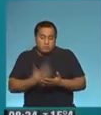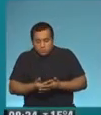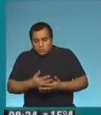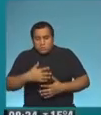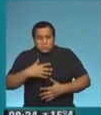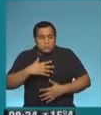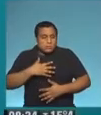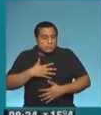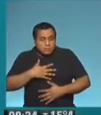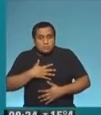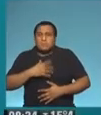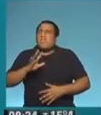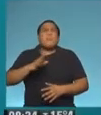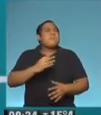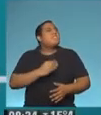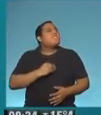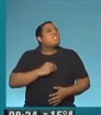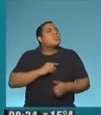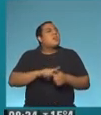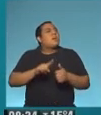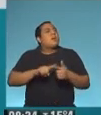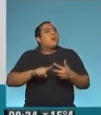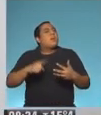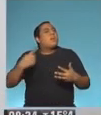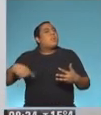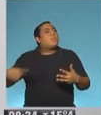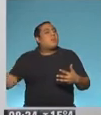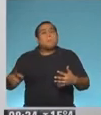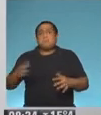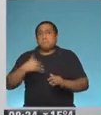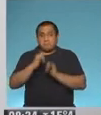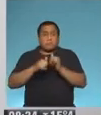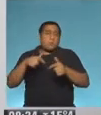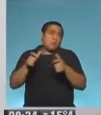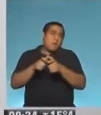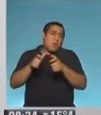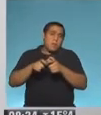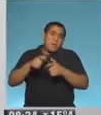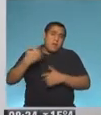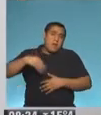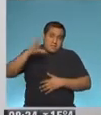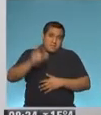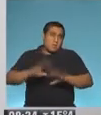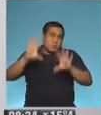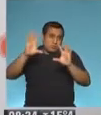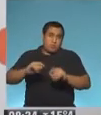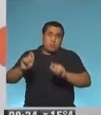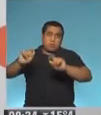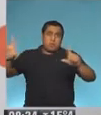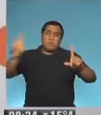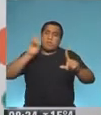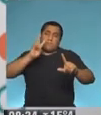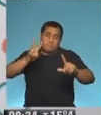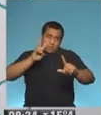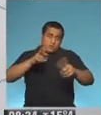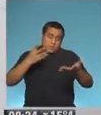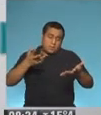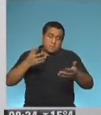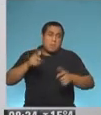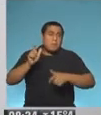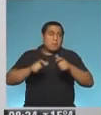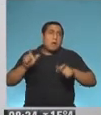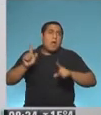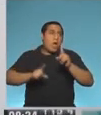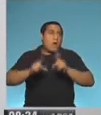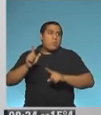Fíjate vos. ¿Cuáles son esos síntomas de alerta, Alberto? Porque yo te cuento, este es un programa que se ve en todo el país y hay mucha gente que ya ha sido